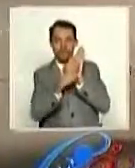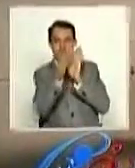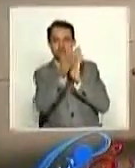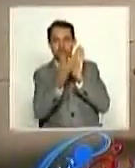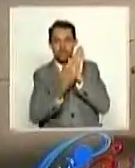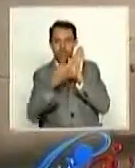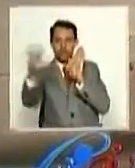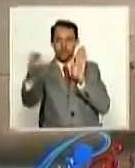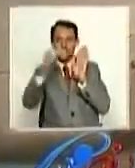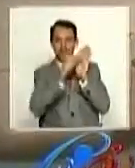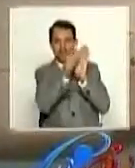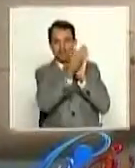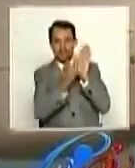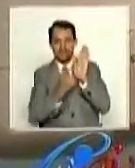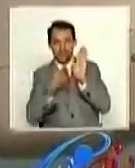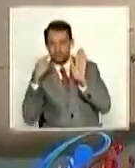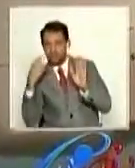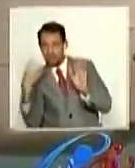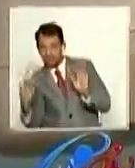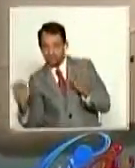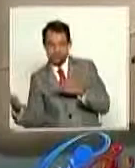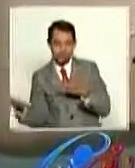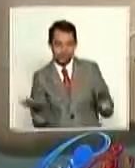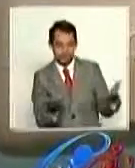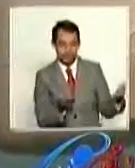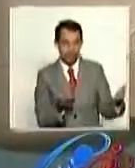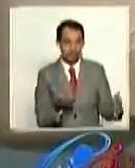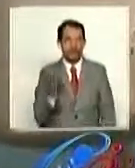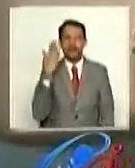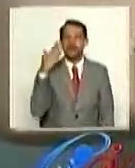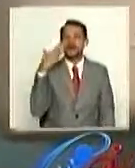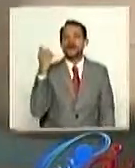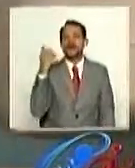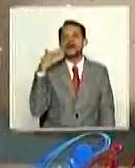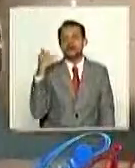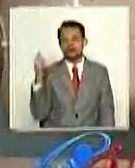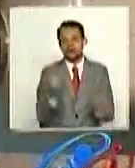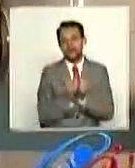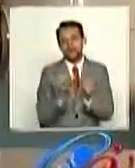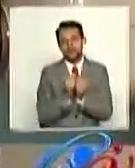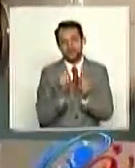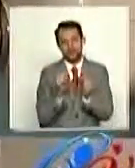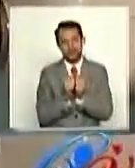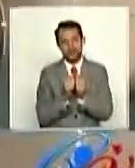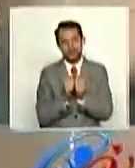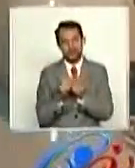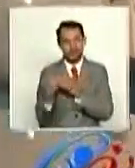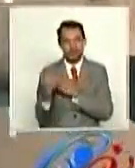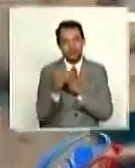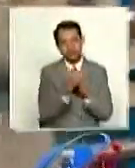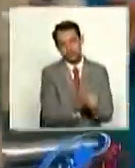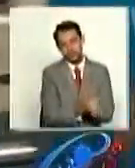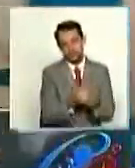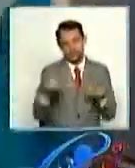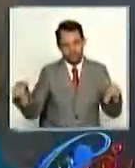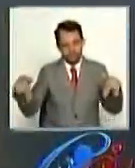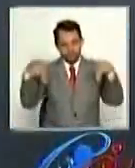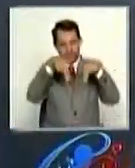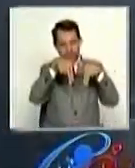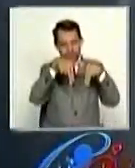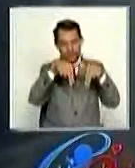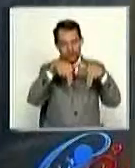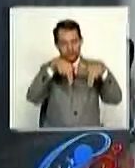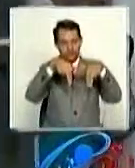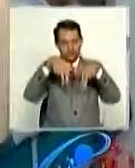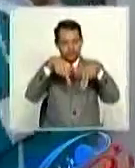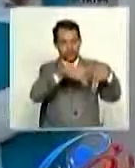la señorita que nos colabora va a montar Va a montar el chasis sobre... ¿Ya